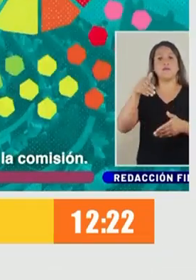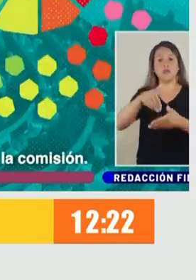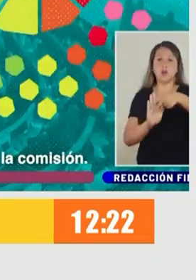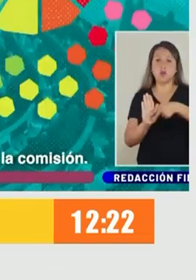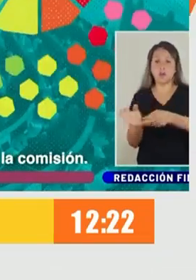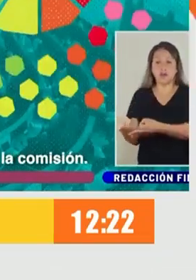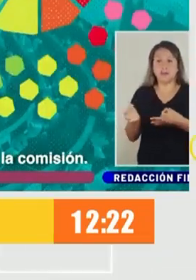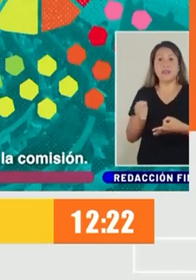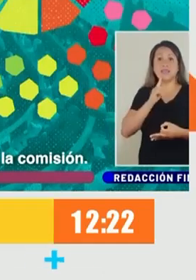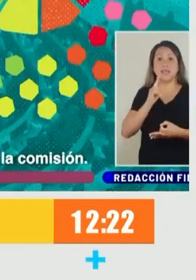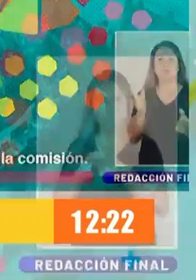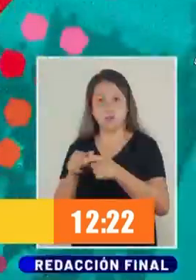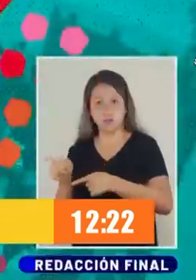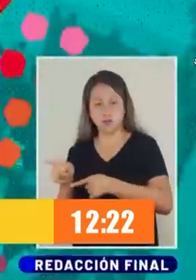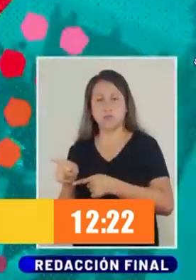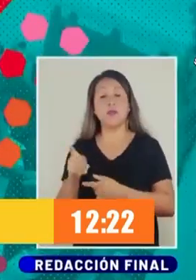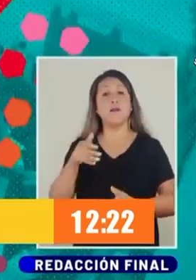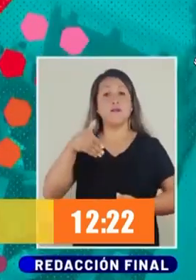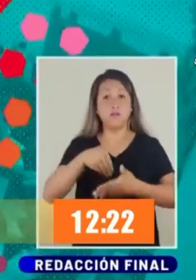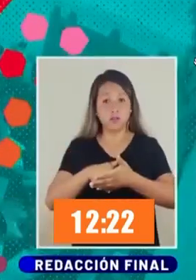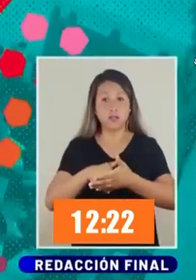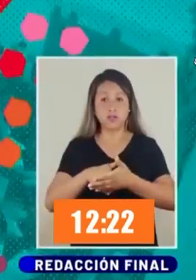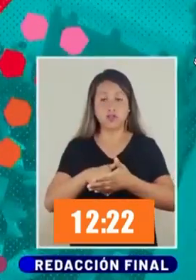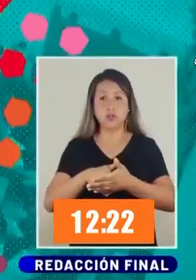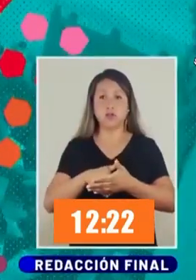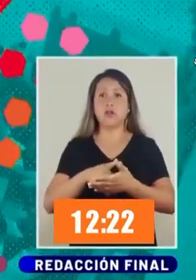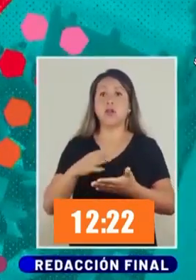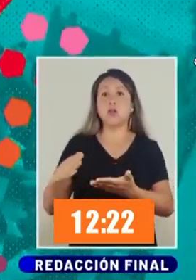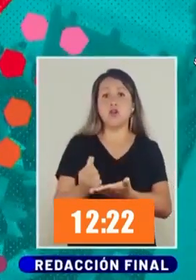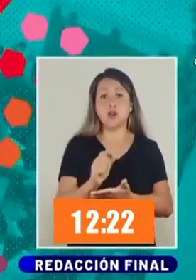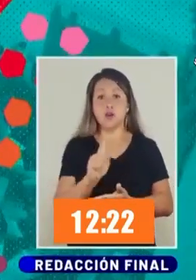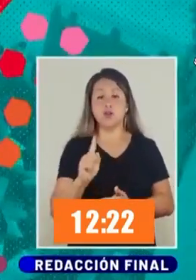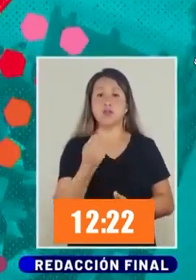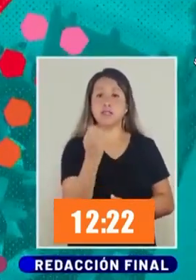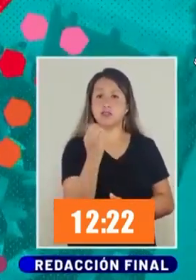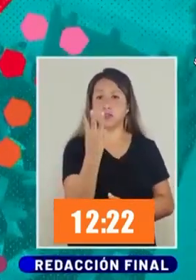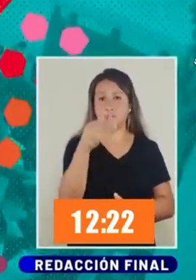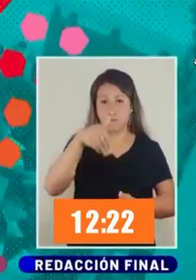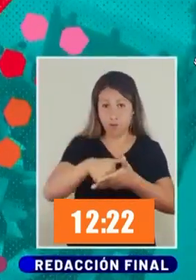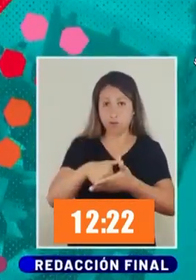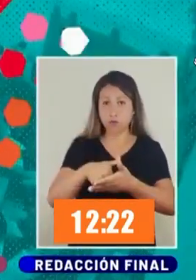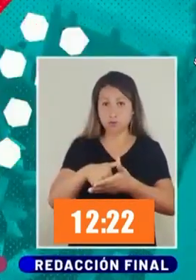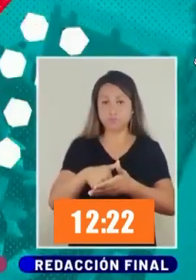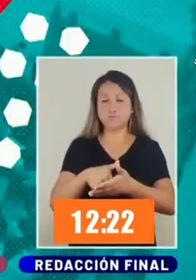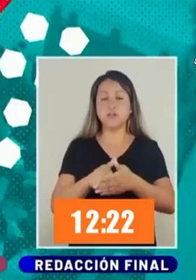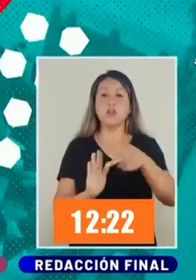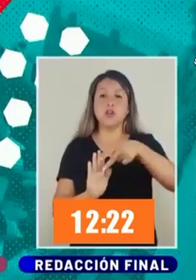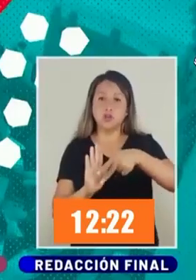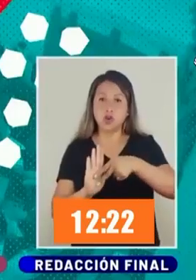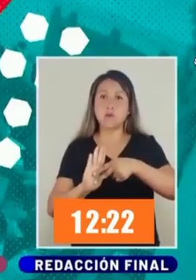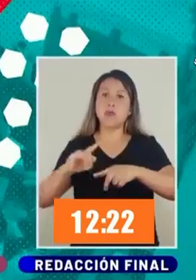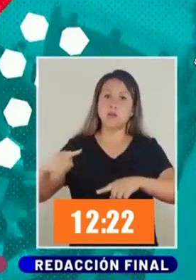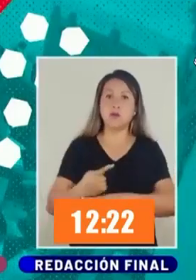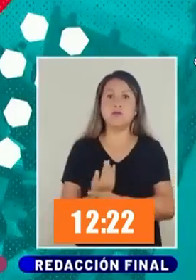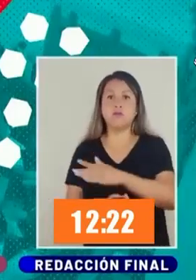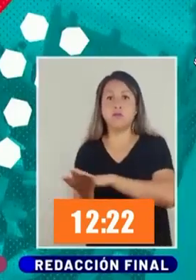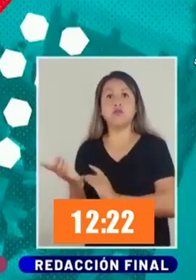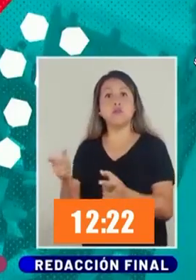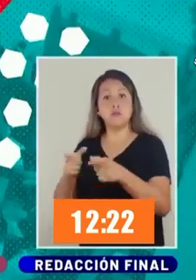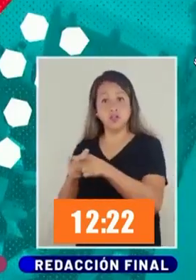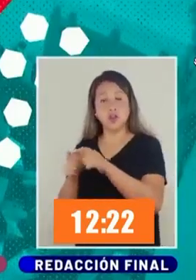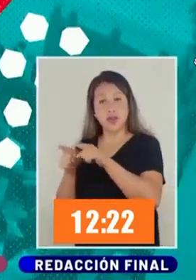naciones originarias o pueblos originarios que tienen algunas concepciones distintas de algunos elementos de la justicia, y eso es lo que votamos ayer. Y por